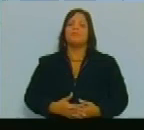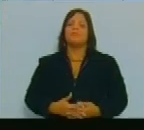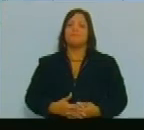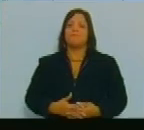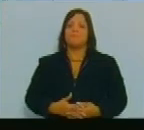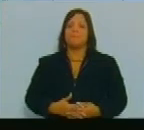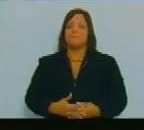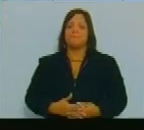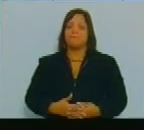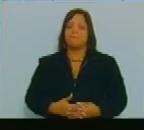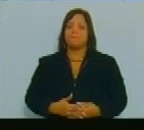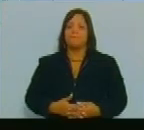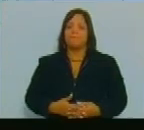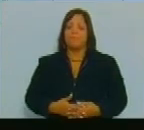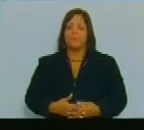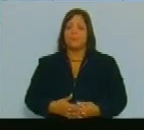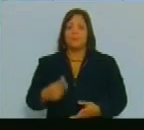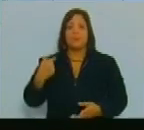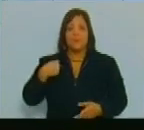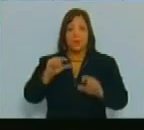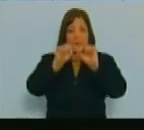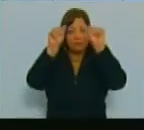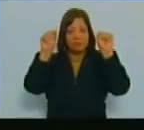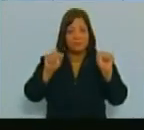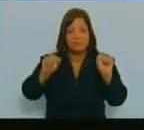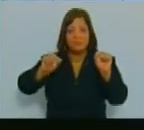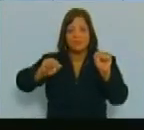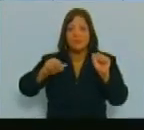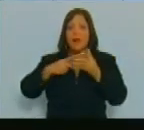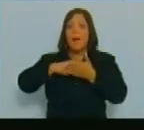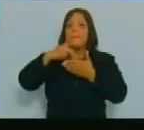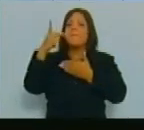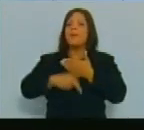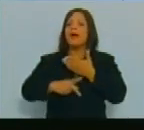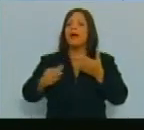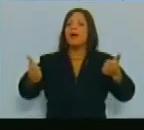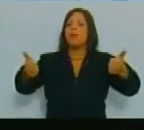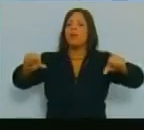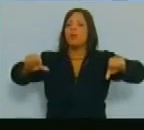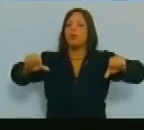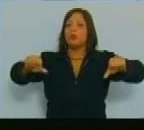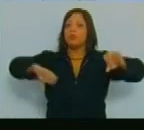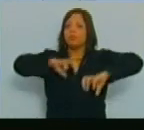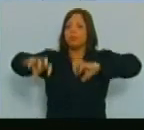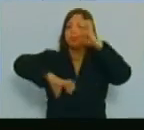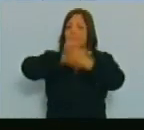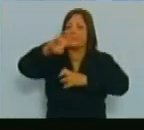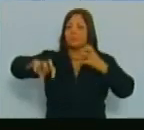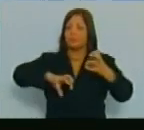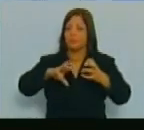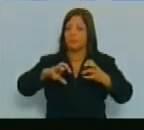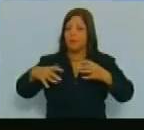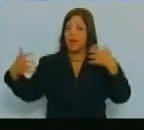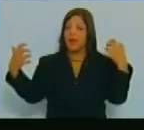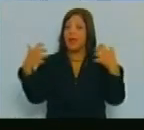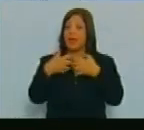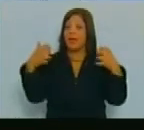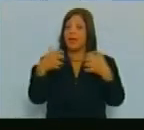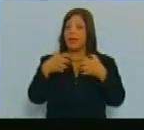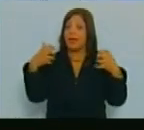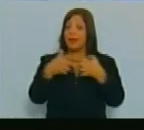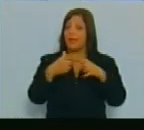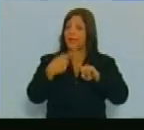tiene venezuela en el marco de un plan desestabilizador en el marco de una guerra no convencional